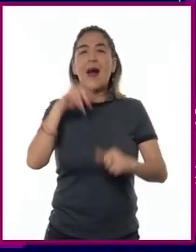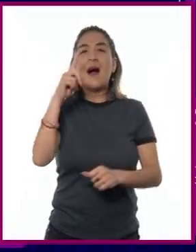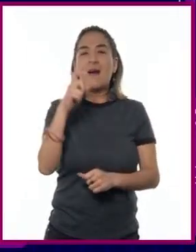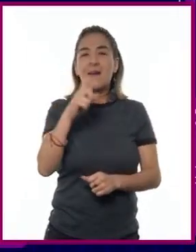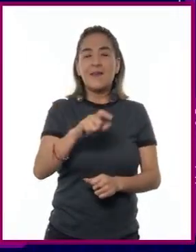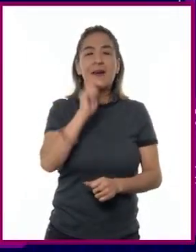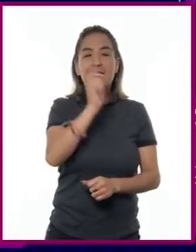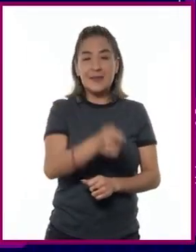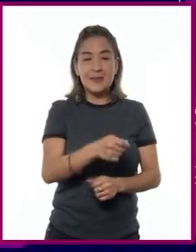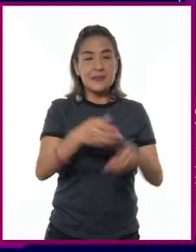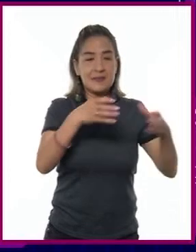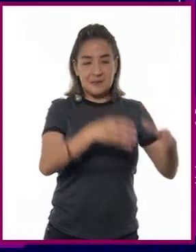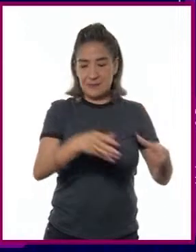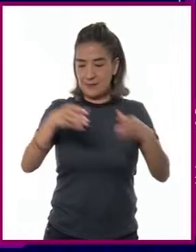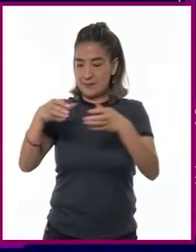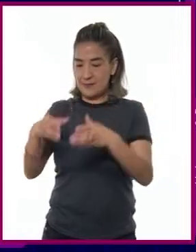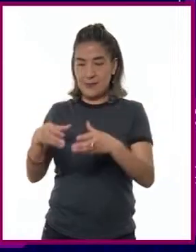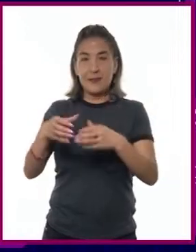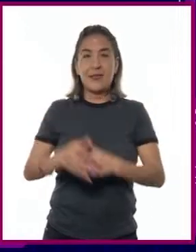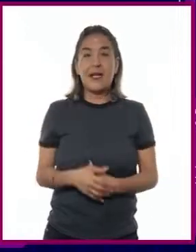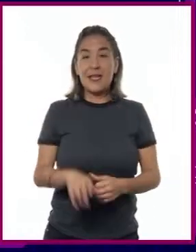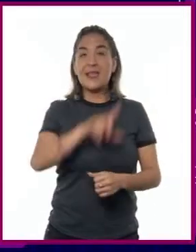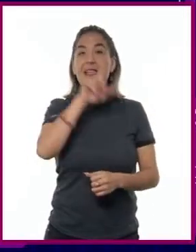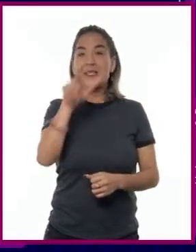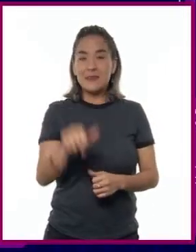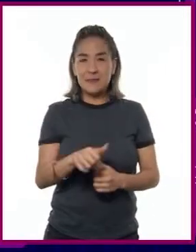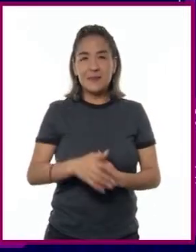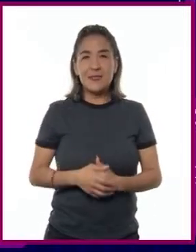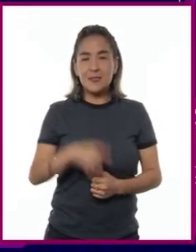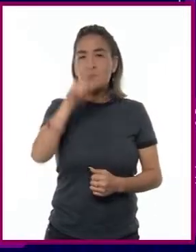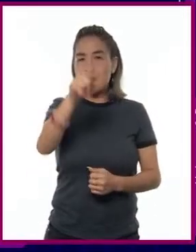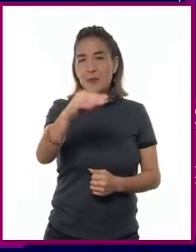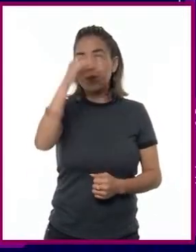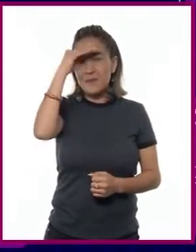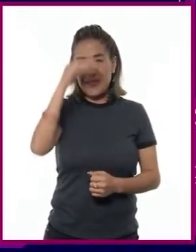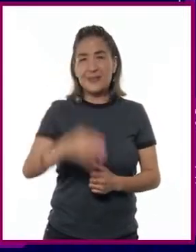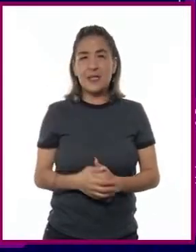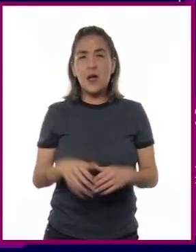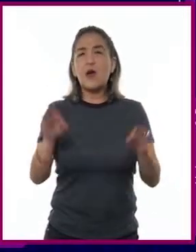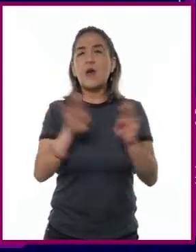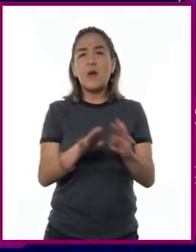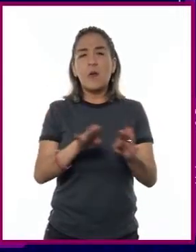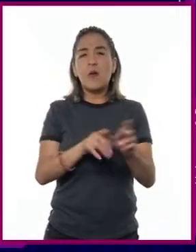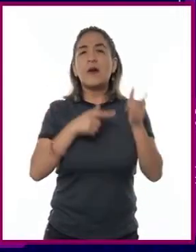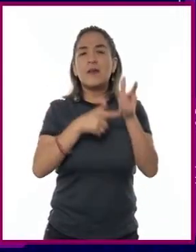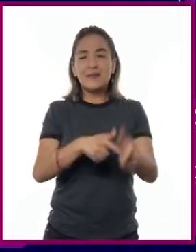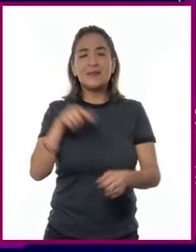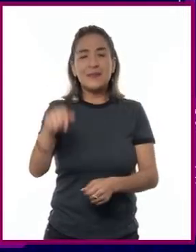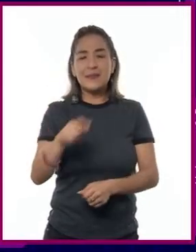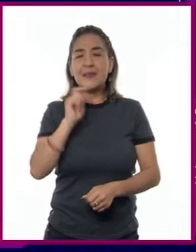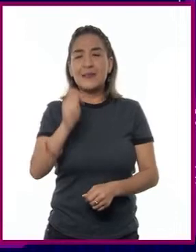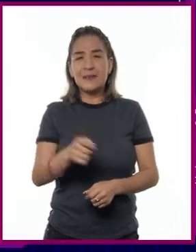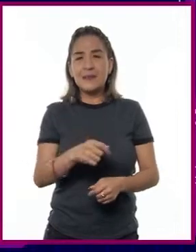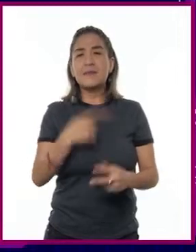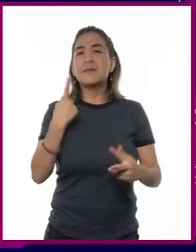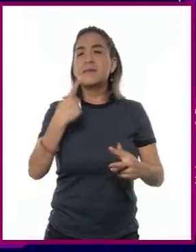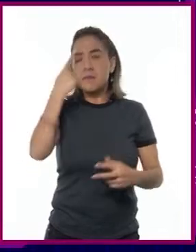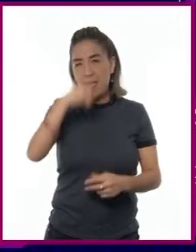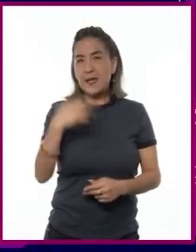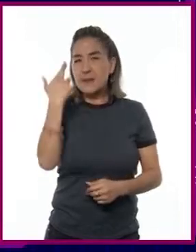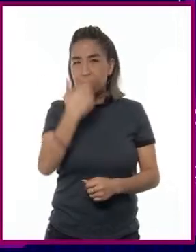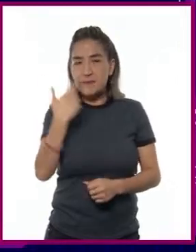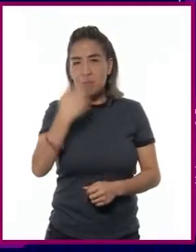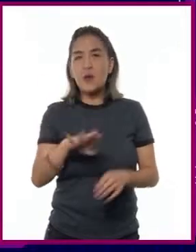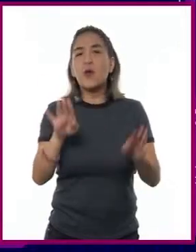cada recipiente. Luego, piensen en un procedimiento que los pueda conducir a verificar